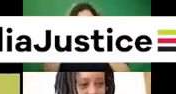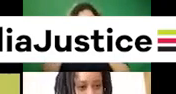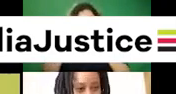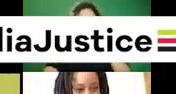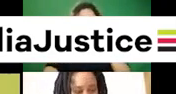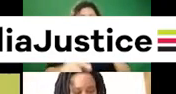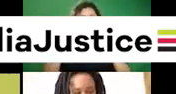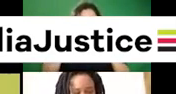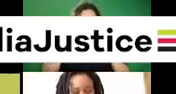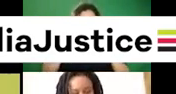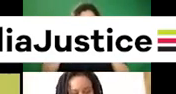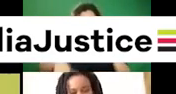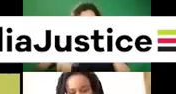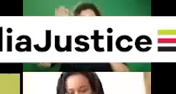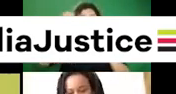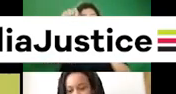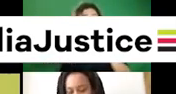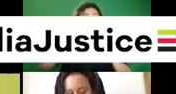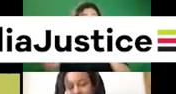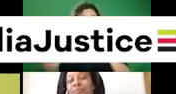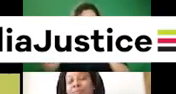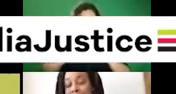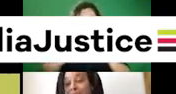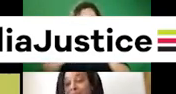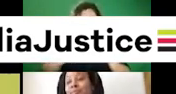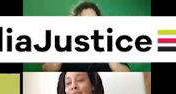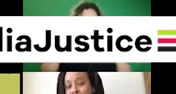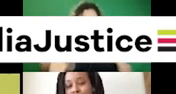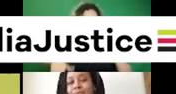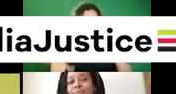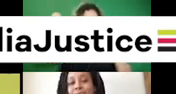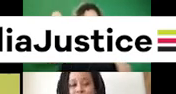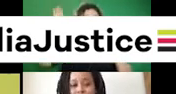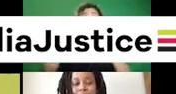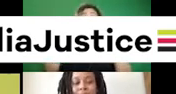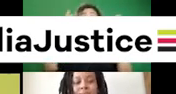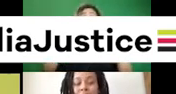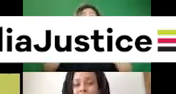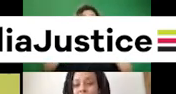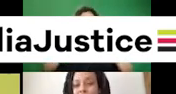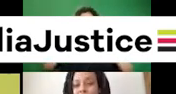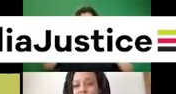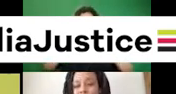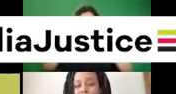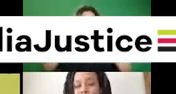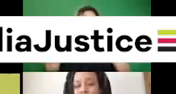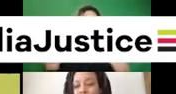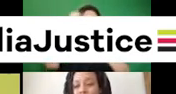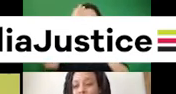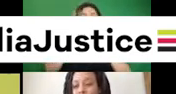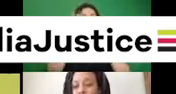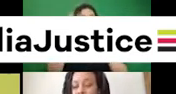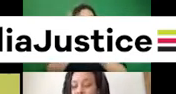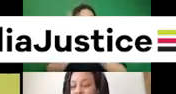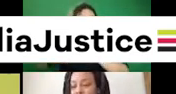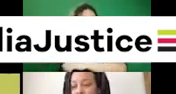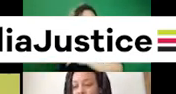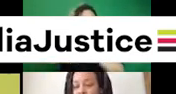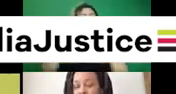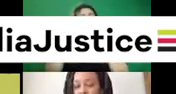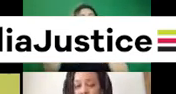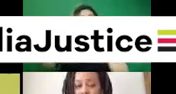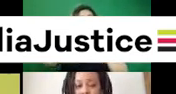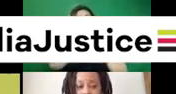yo crecí en el sur en georgia entonces muchos de mis primos